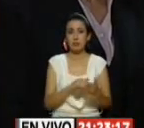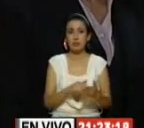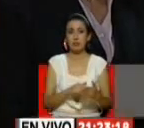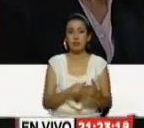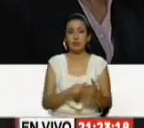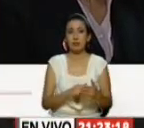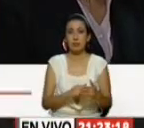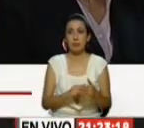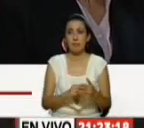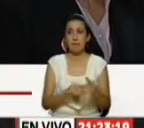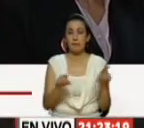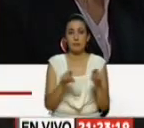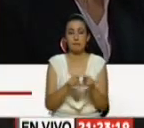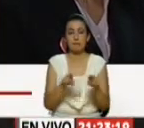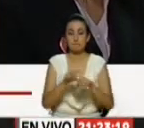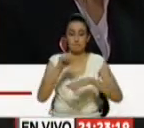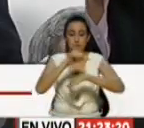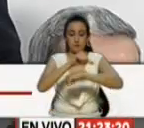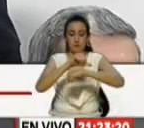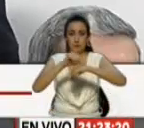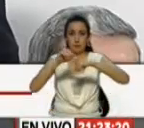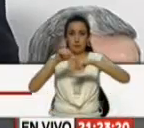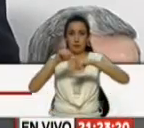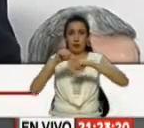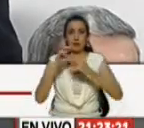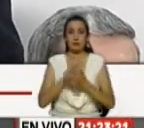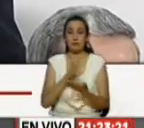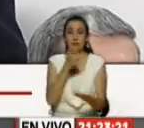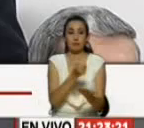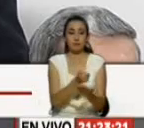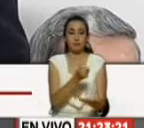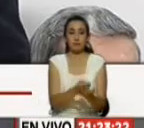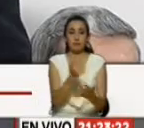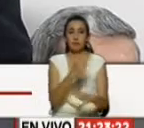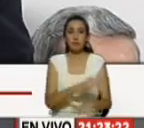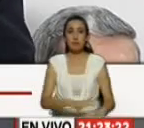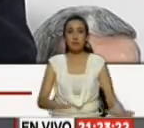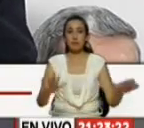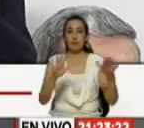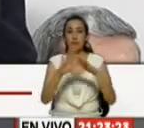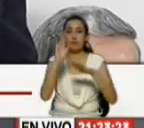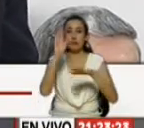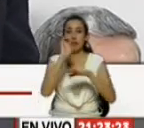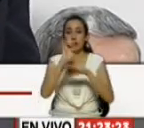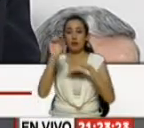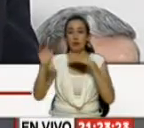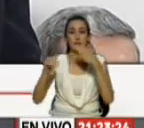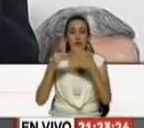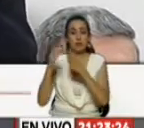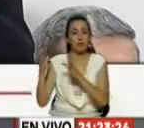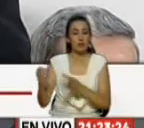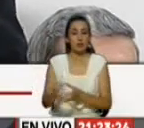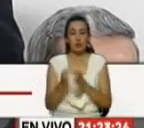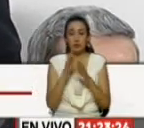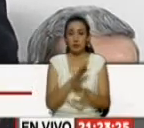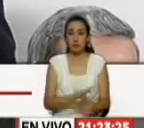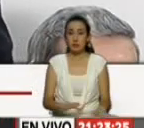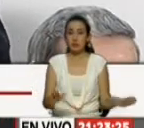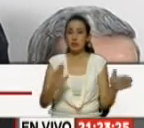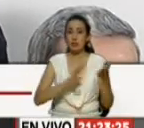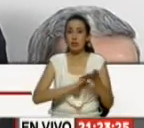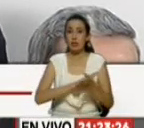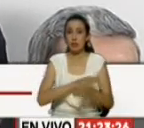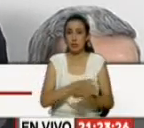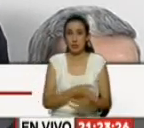hacer radiocirugía. Contamos con que el Estado ecuatoriano, el Instituto Ecuatoriano de Seguridad